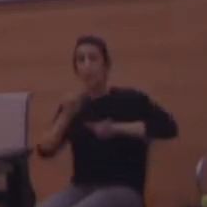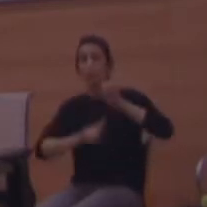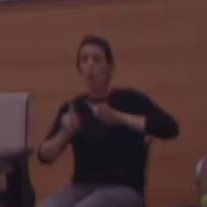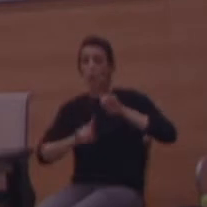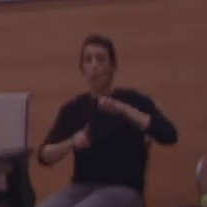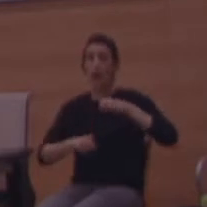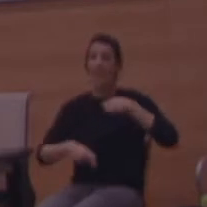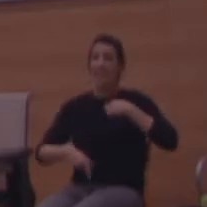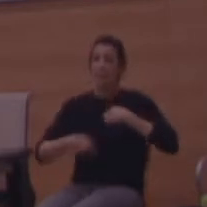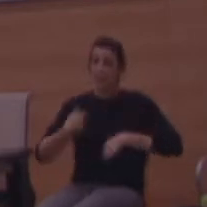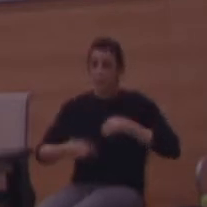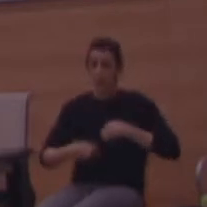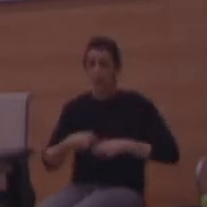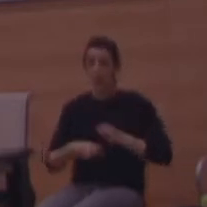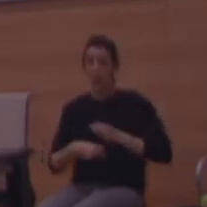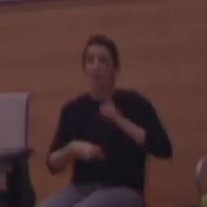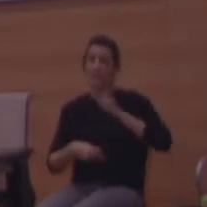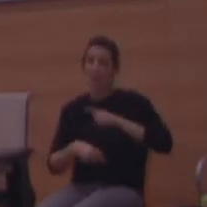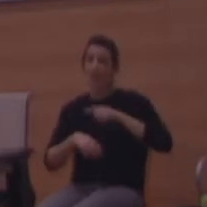edemas de ventana.